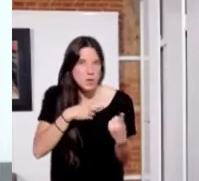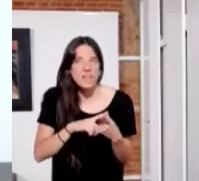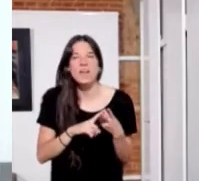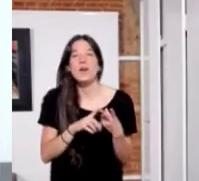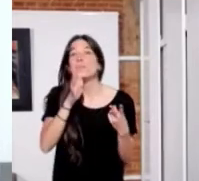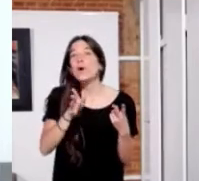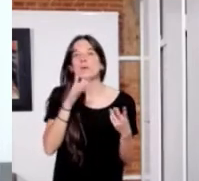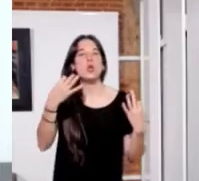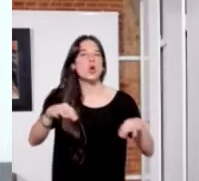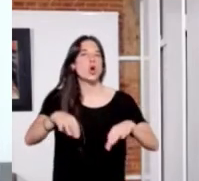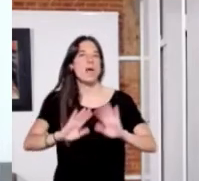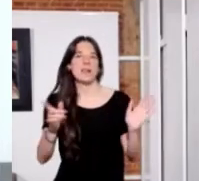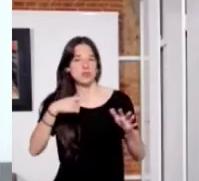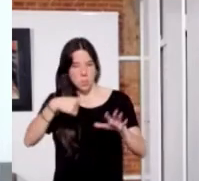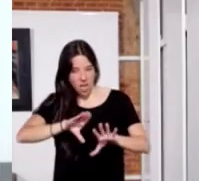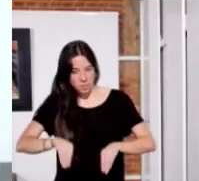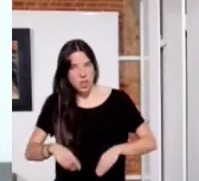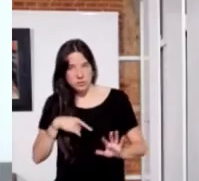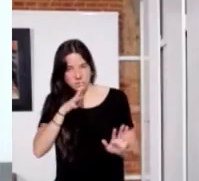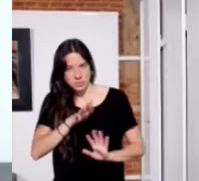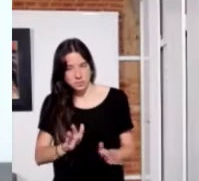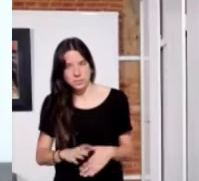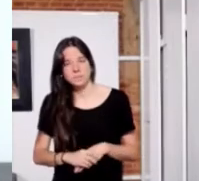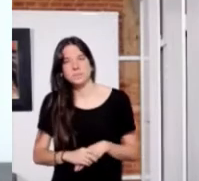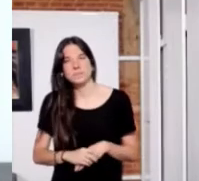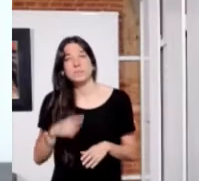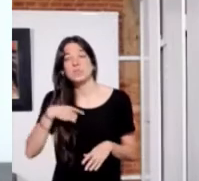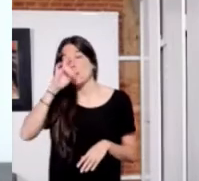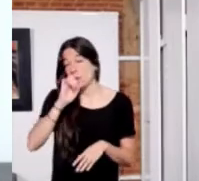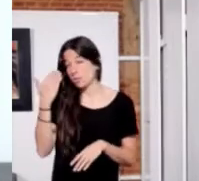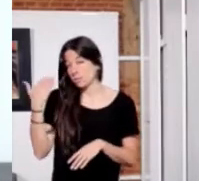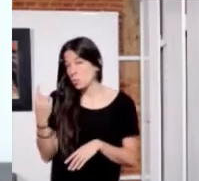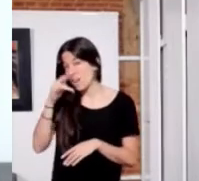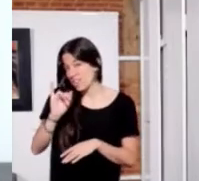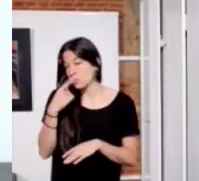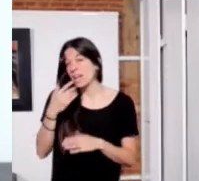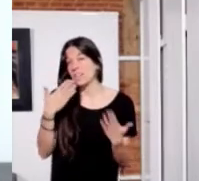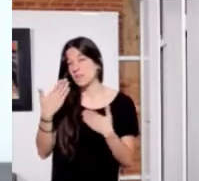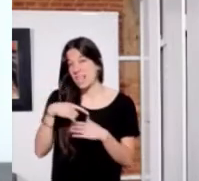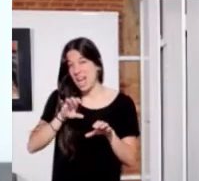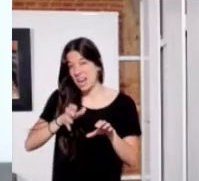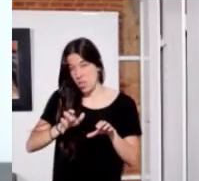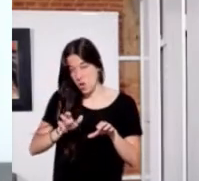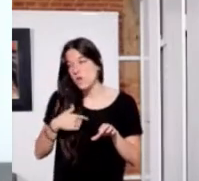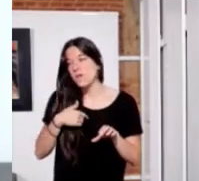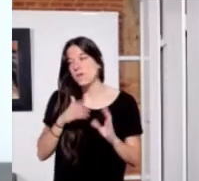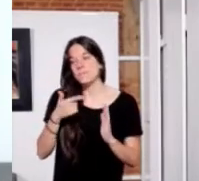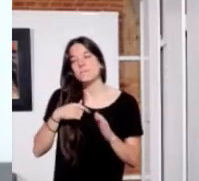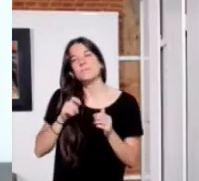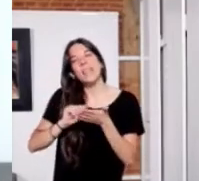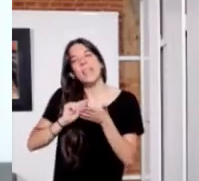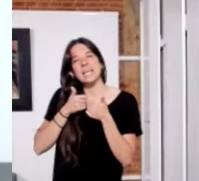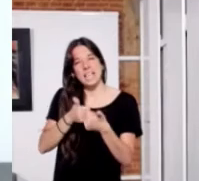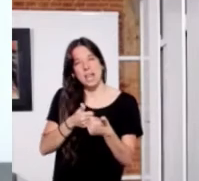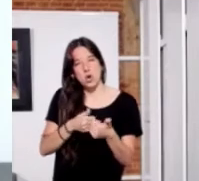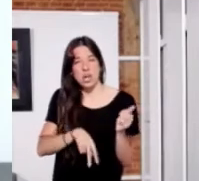son lo normal. Yo recuerdo una vez en una entrevista que me hicieron en la radio, cuando estaba de secretario general de